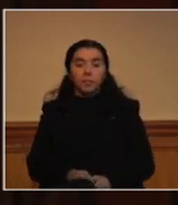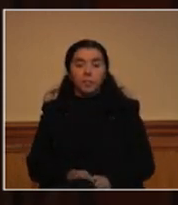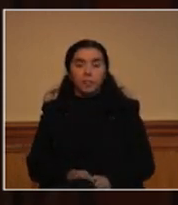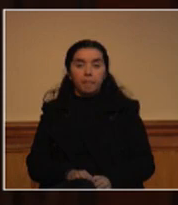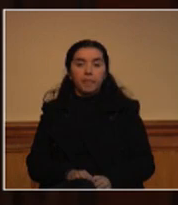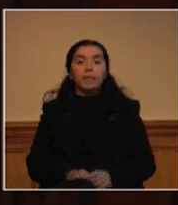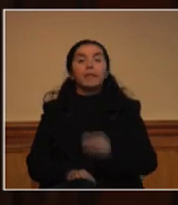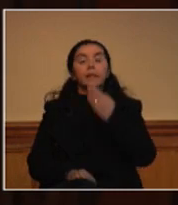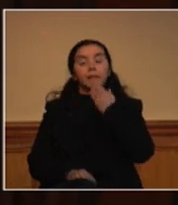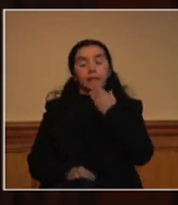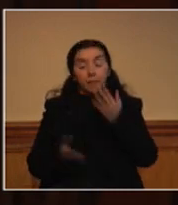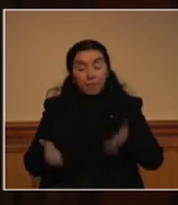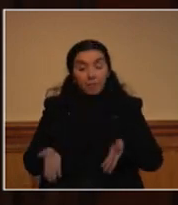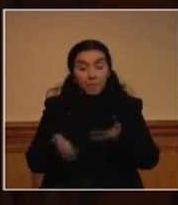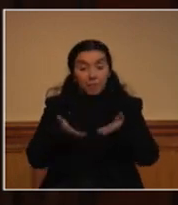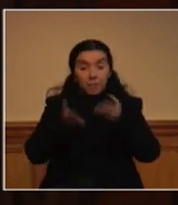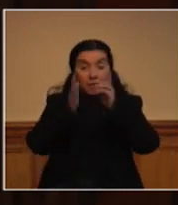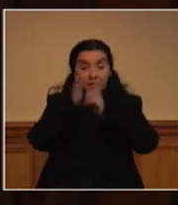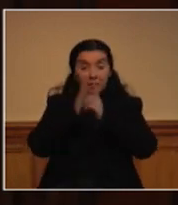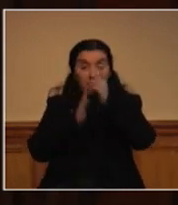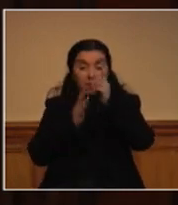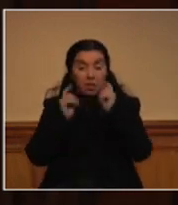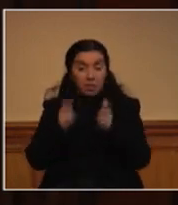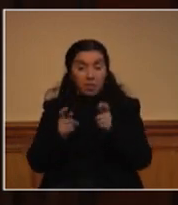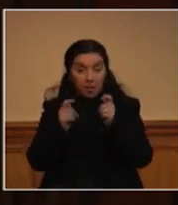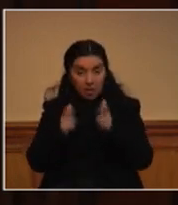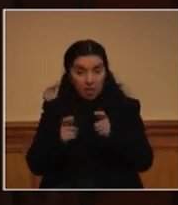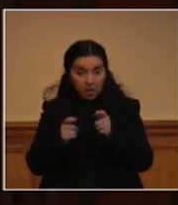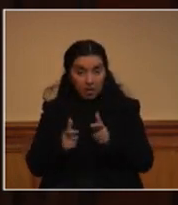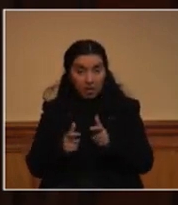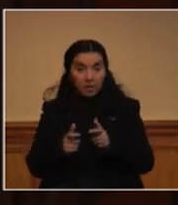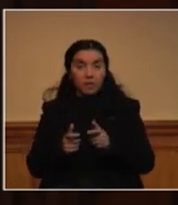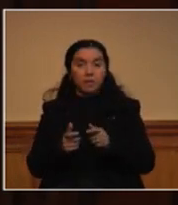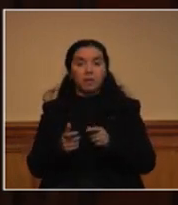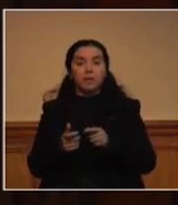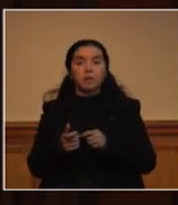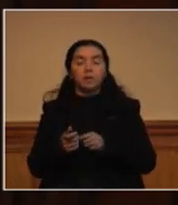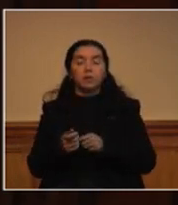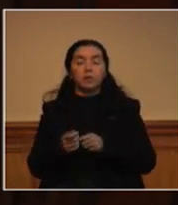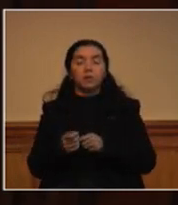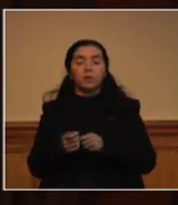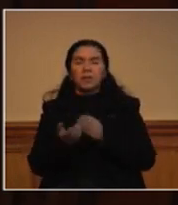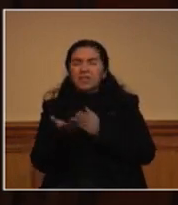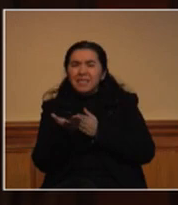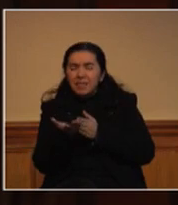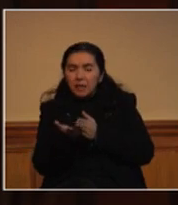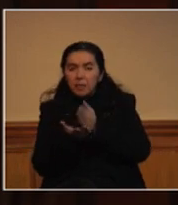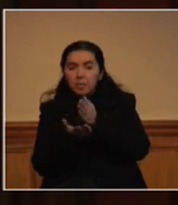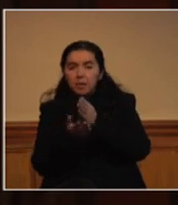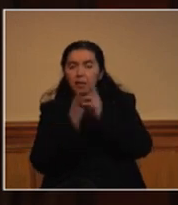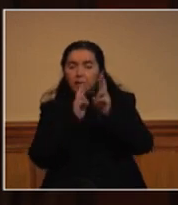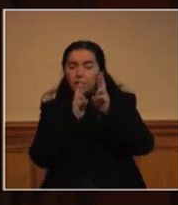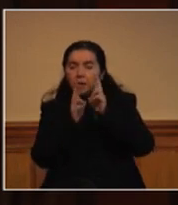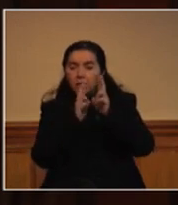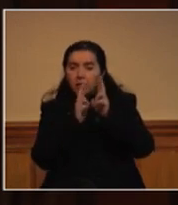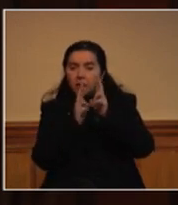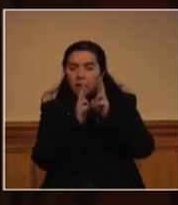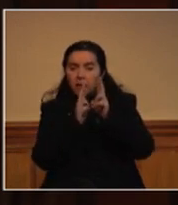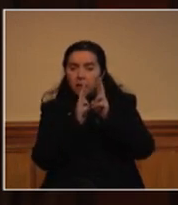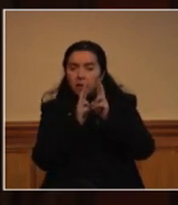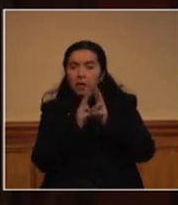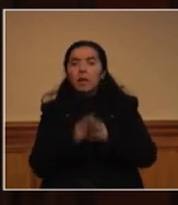Luego favorece también el desarrollo de las habilidades de alfabetización emergente con relación, como decíamos, a las